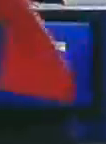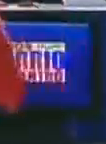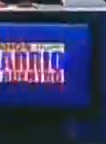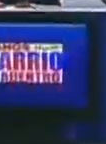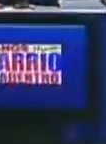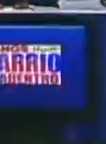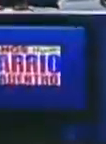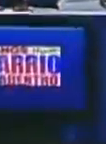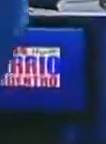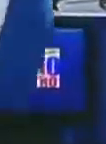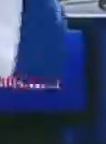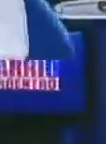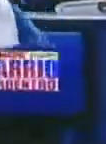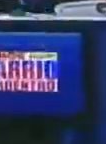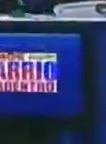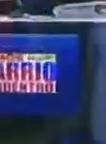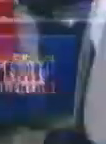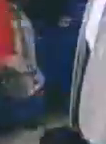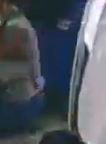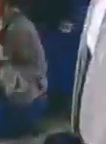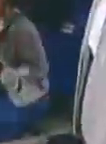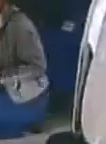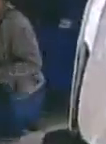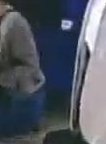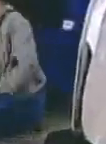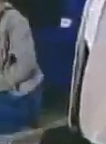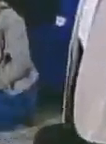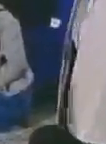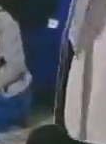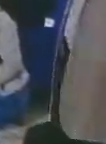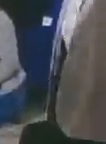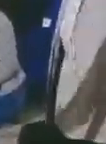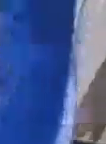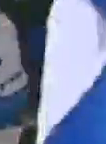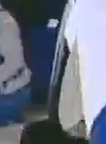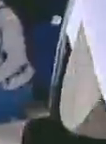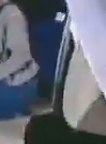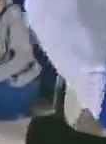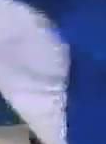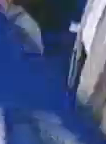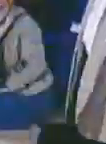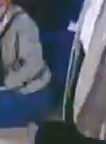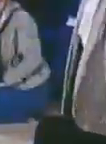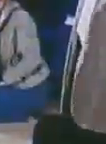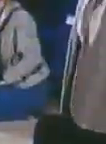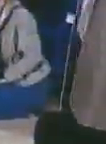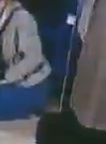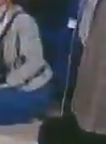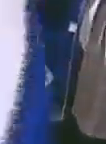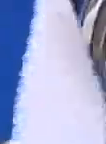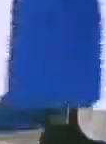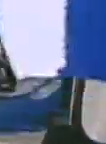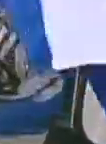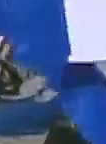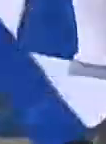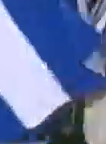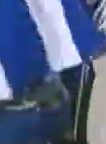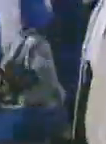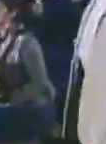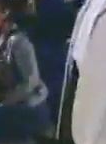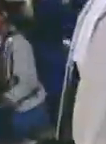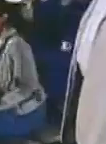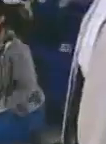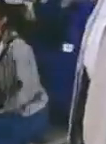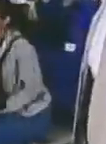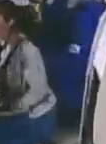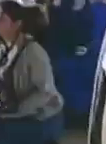cobertura 100% en toda Venezuela para garantizar a la población el acceso gratuito a los servicios en